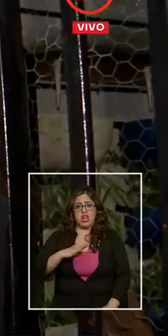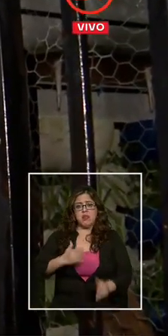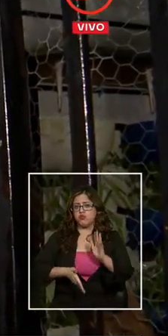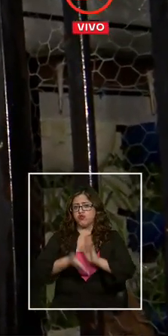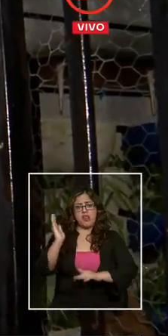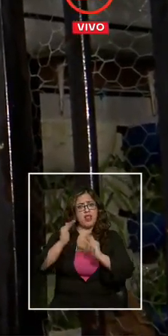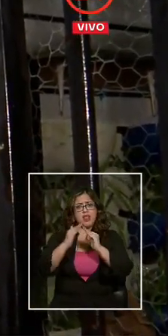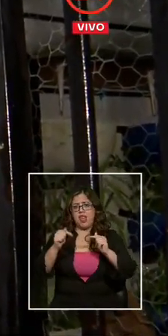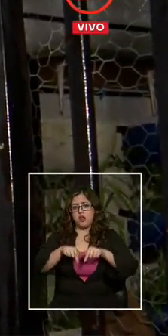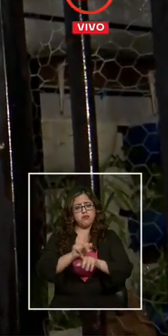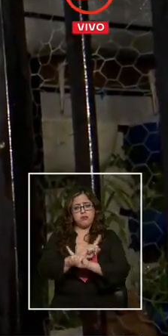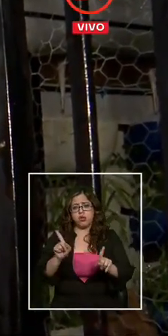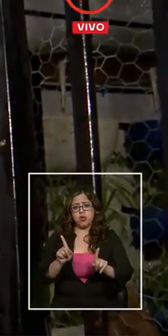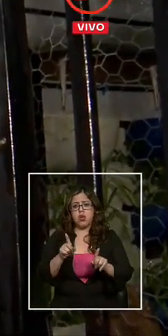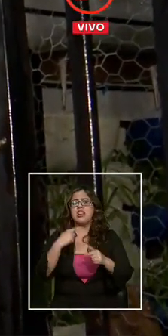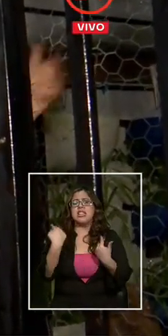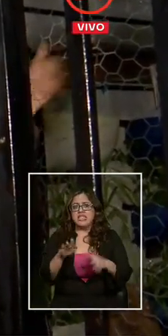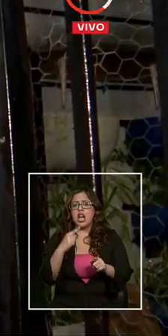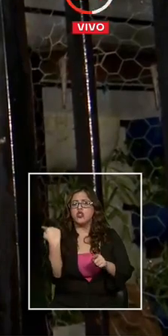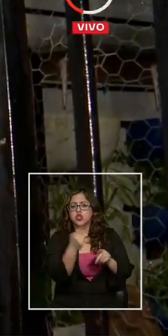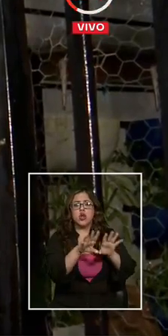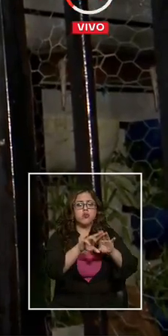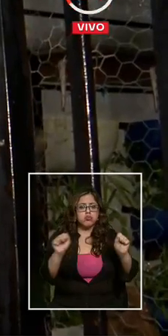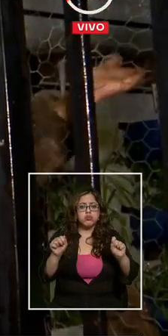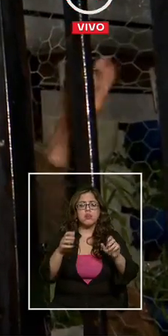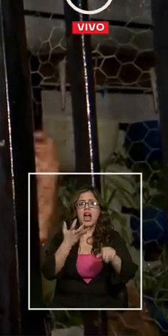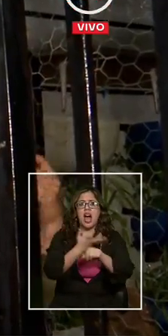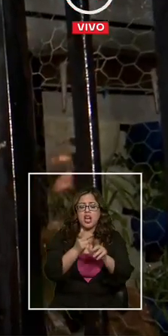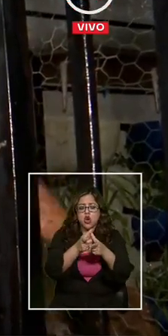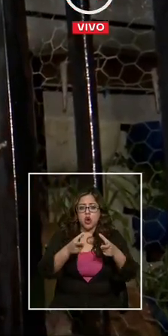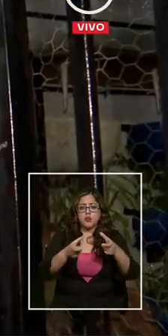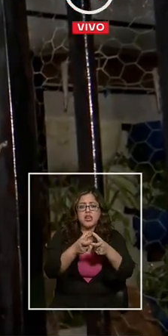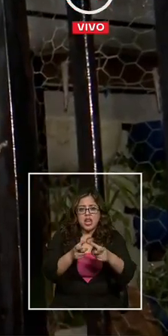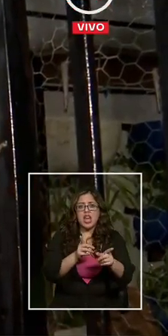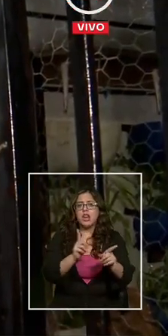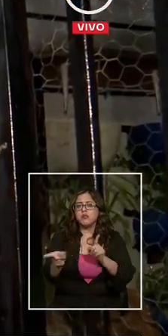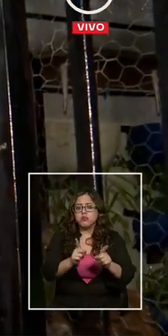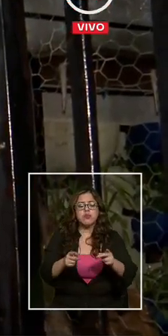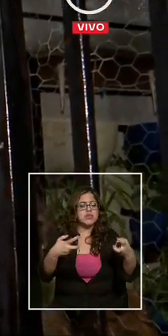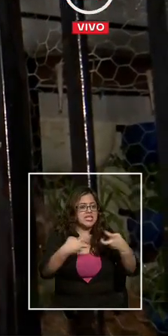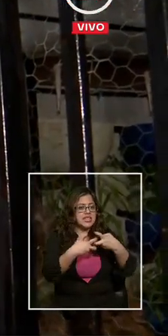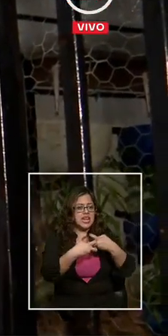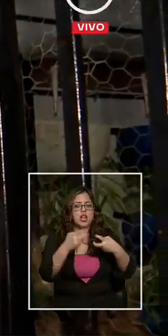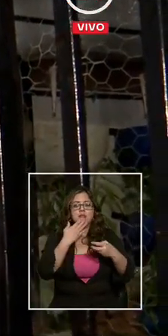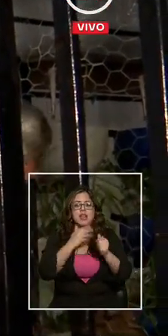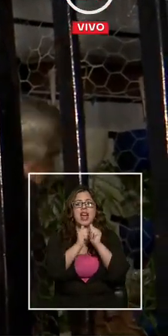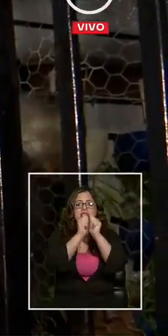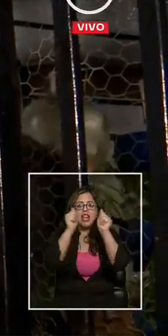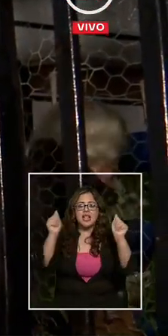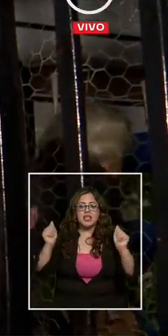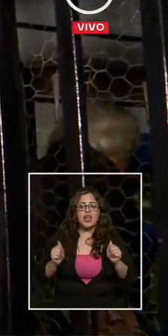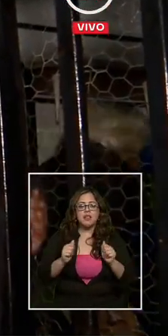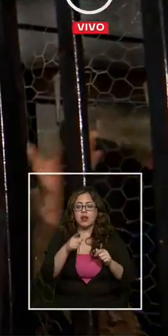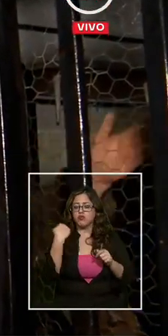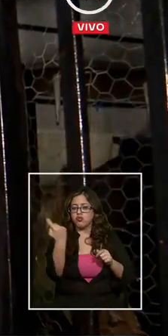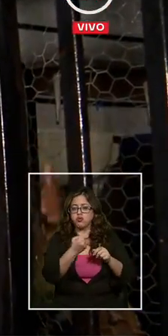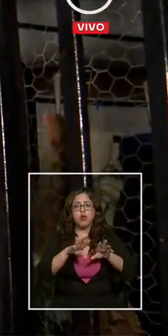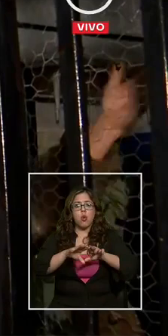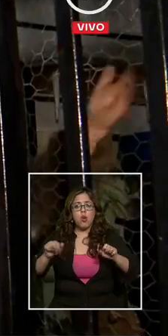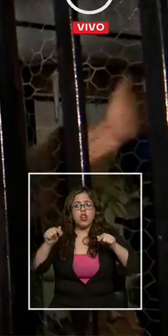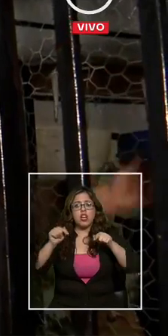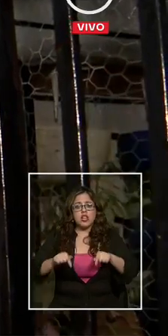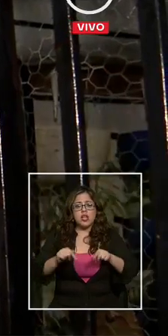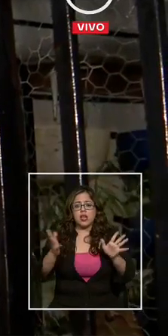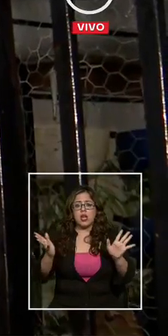sector. Nos pusimos de acuerdo, aquí hay una organización, aquí hay un comité, hay un sindicato, tenemos una directiva. Nos pusimos de acuerdo aquí que